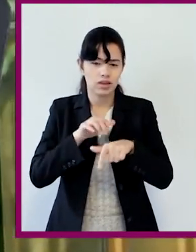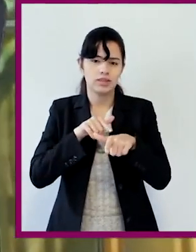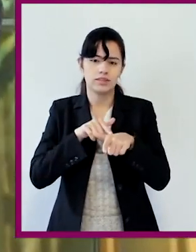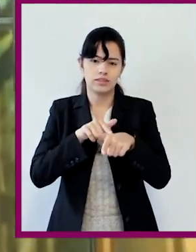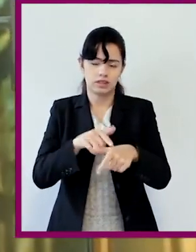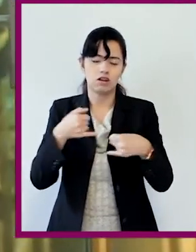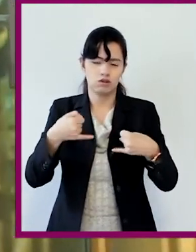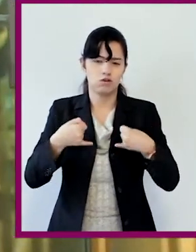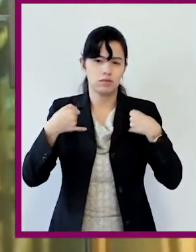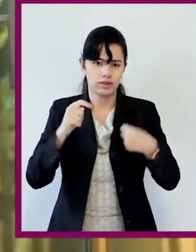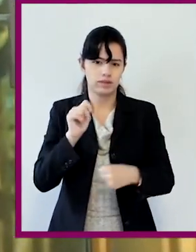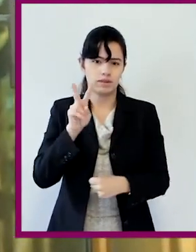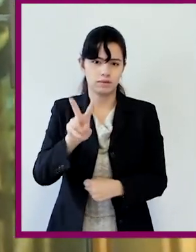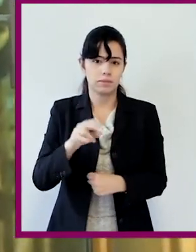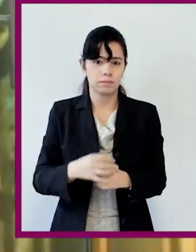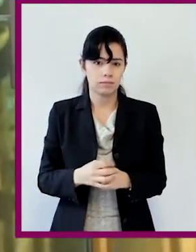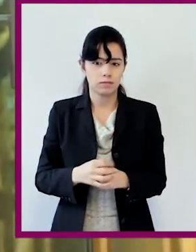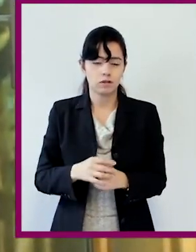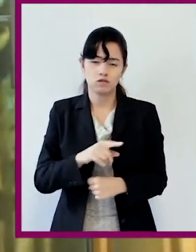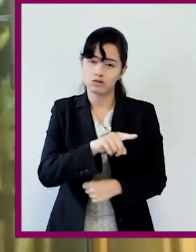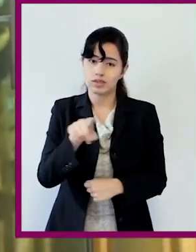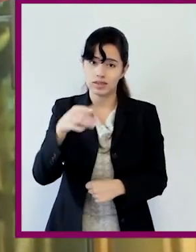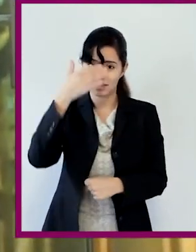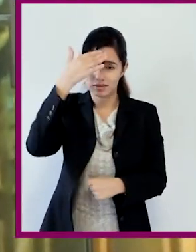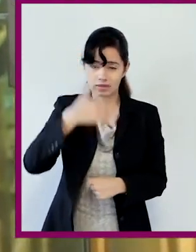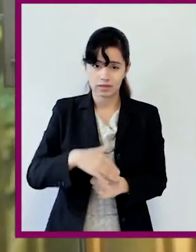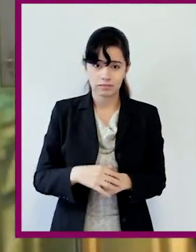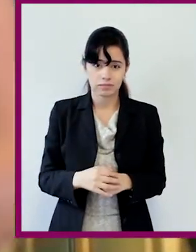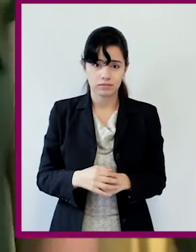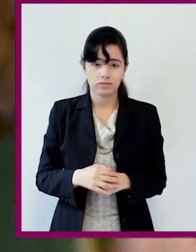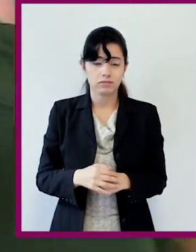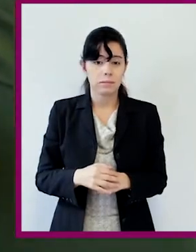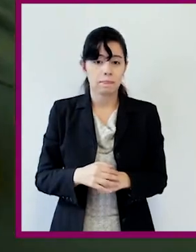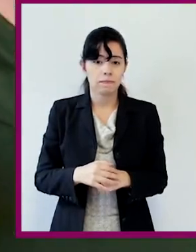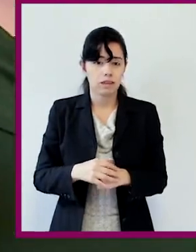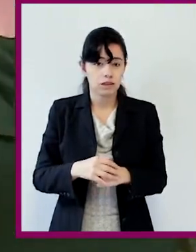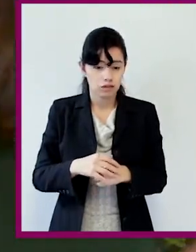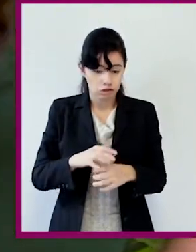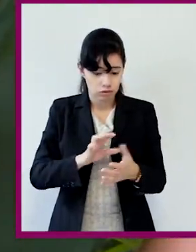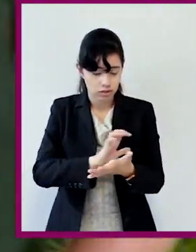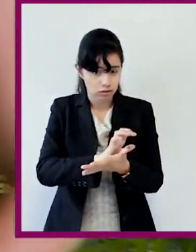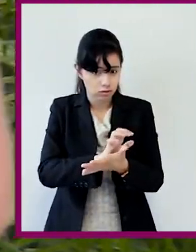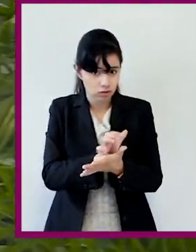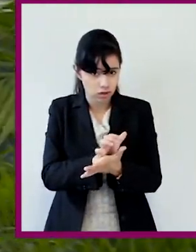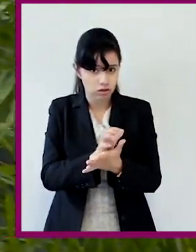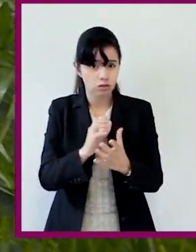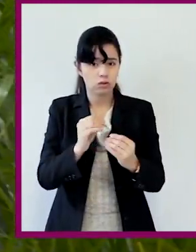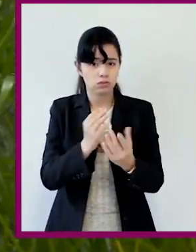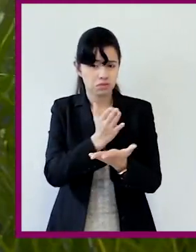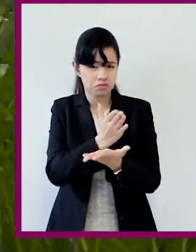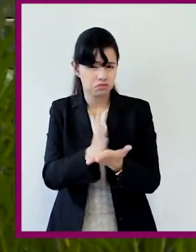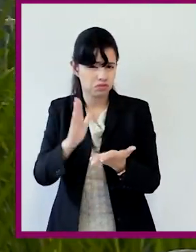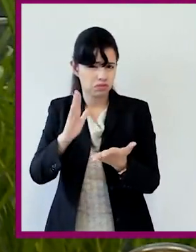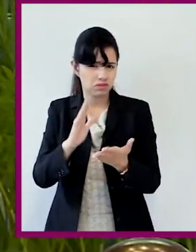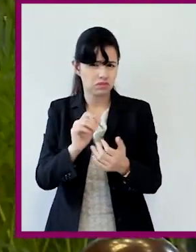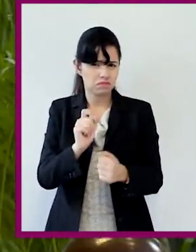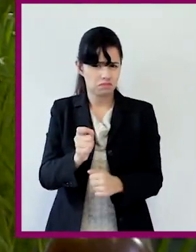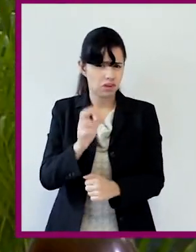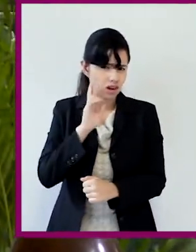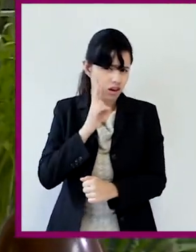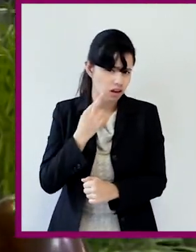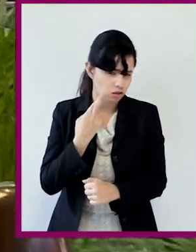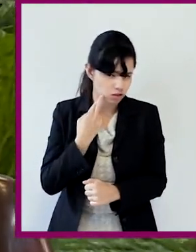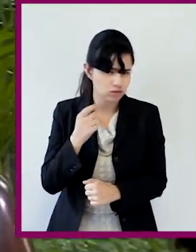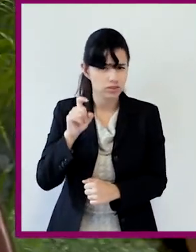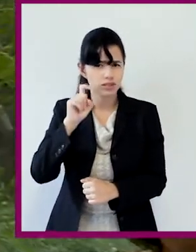Amigos, continuamos en Jóvenes en TV. Ustedes ya lo saben. Toda exclusión o distinción fundada